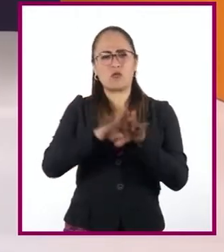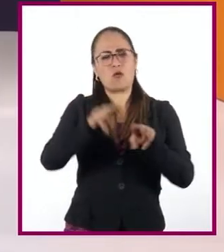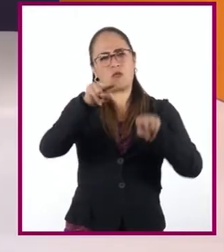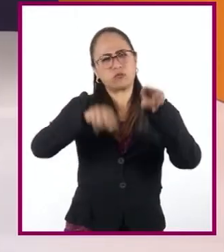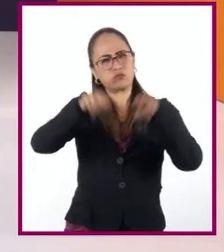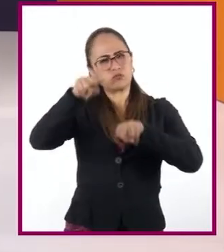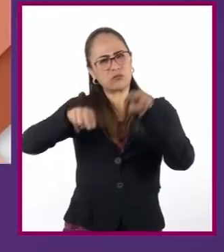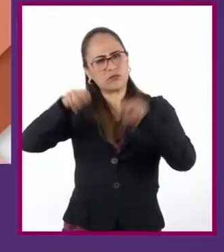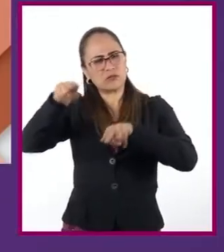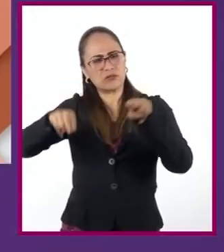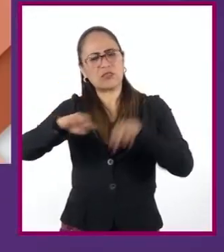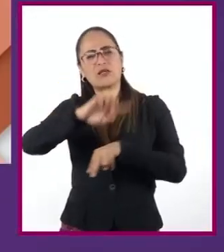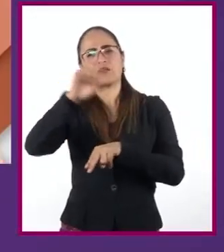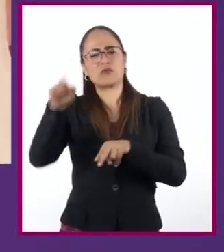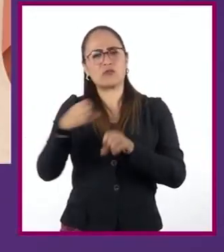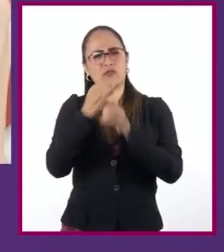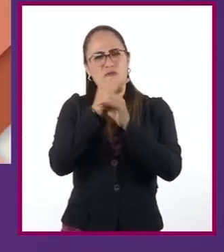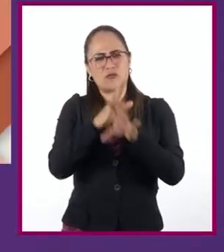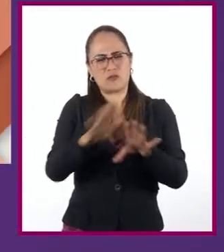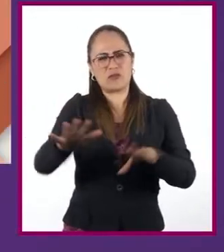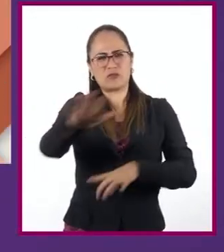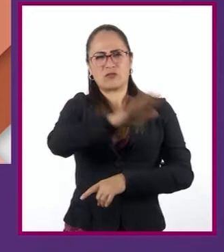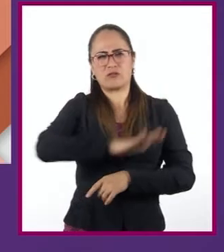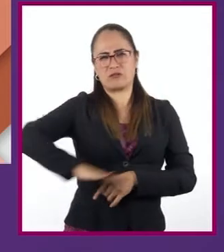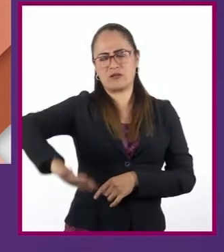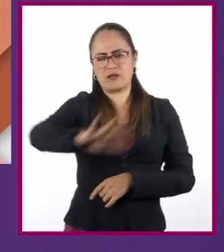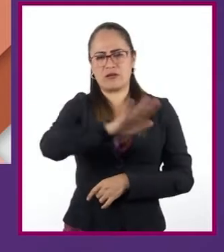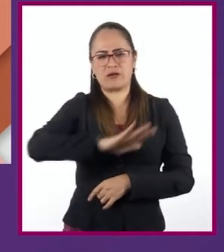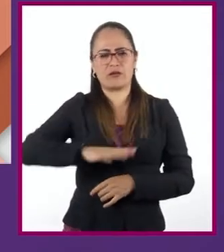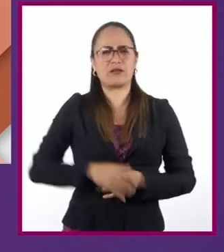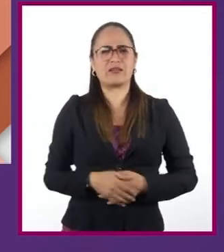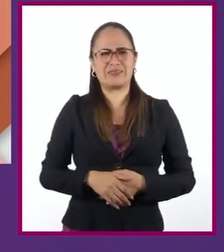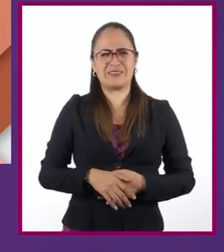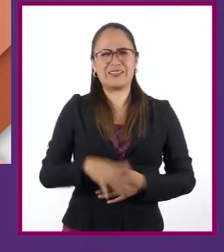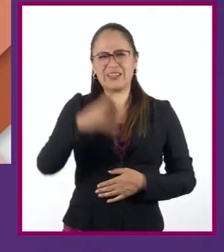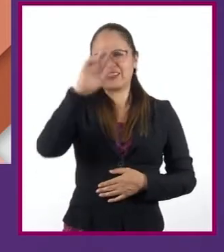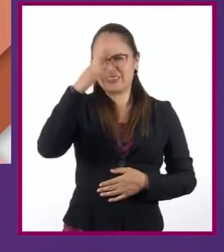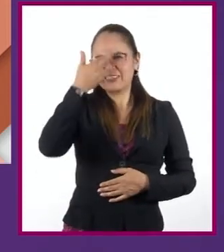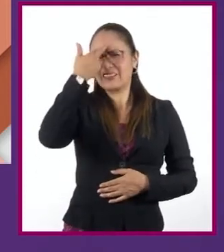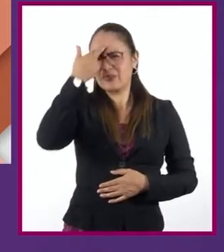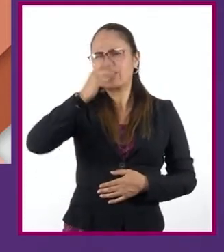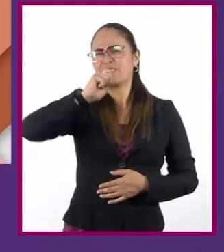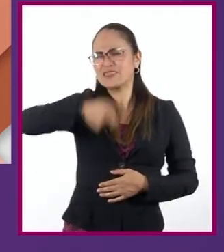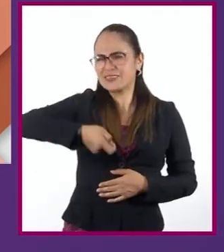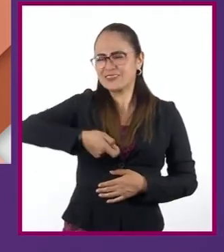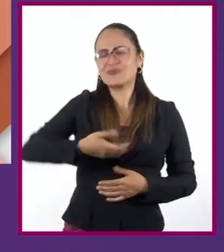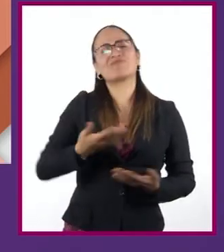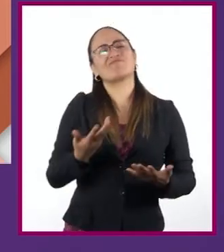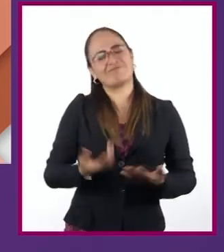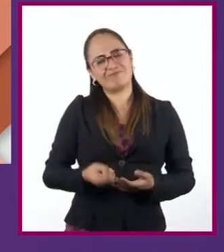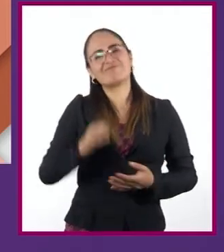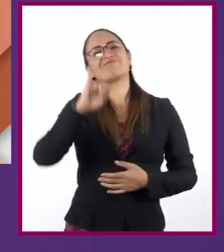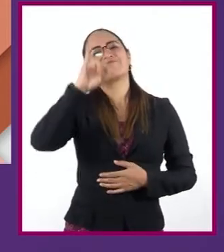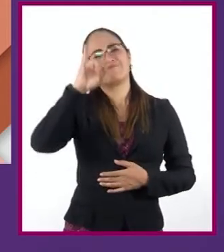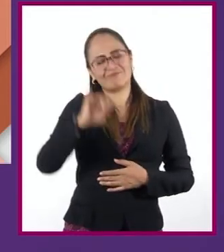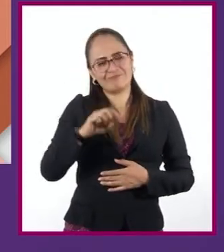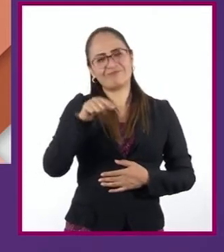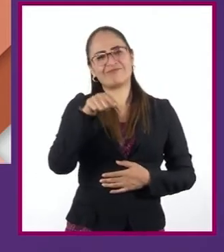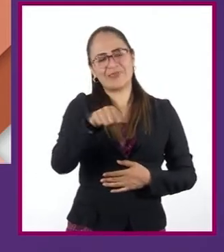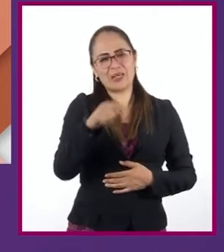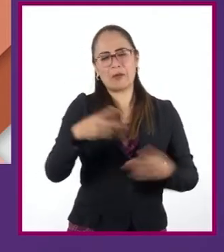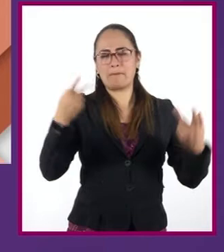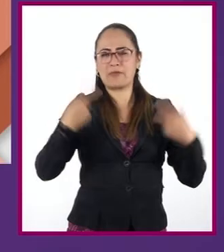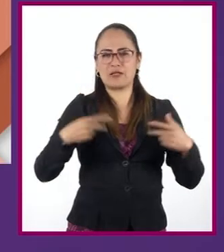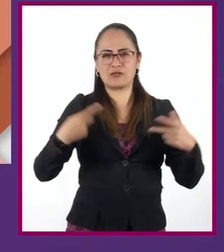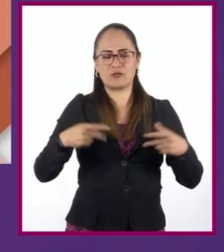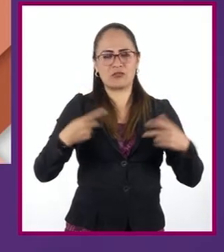se presentan los datos sociodemográficos. ¿Recuerdas cuáles son? Sí, son los datos que caracterizan a la